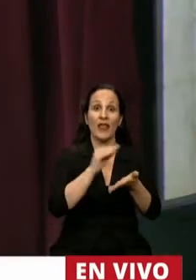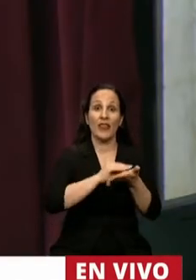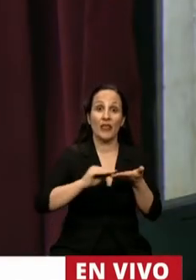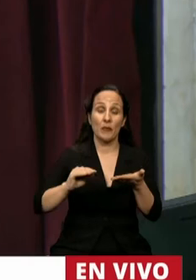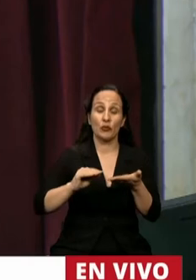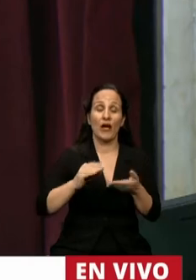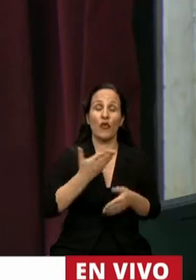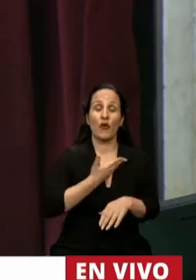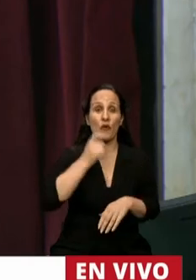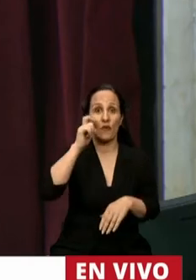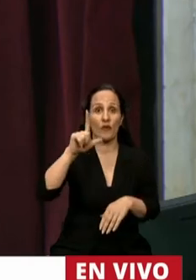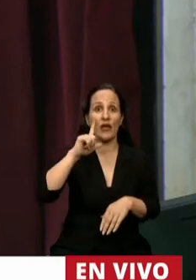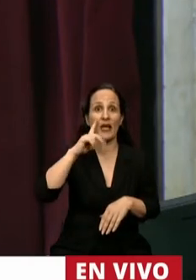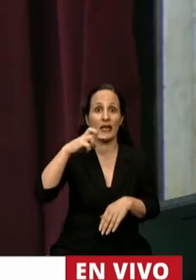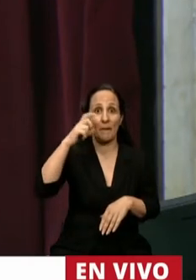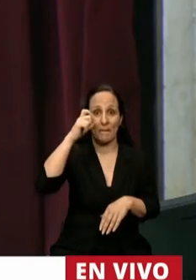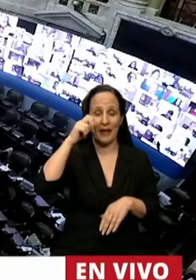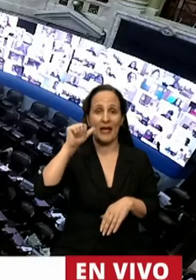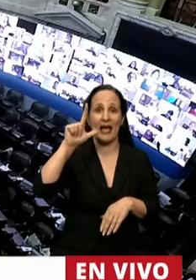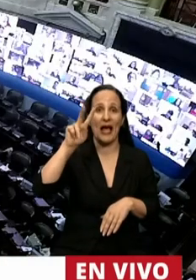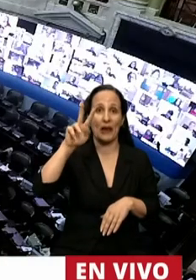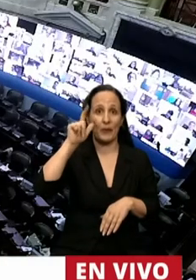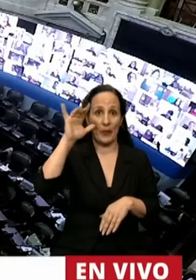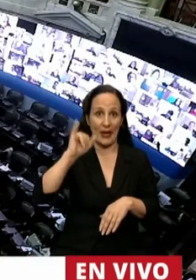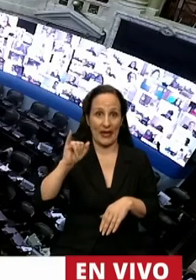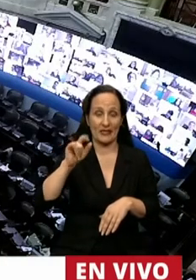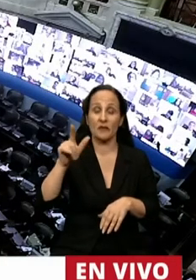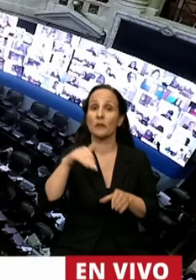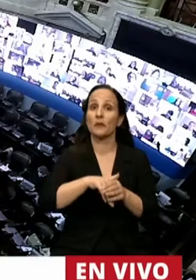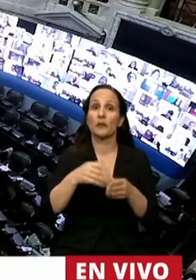Diputado Felipe Álvarez, para indicar el sentido de su voto.